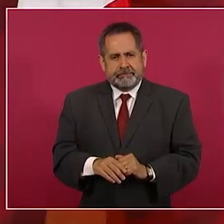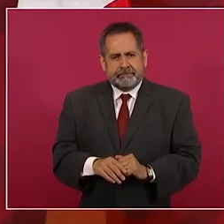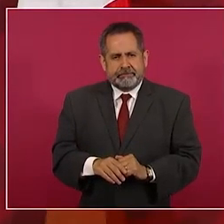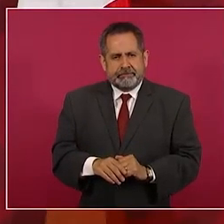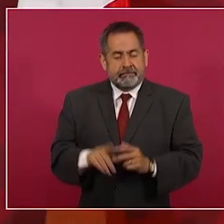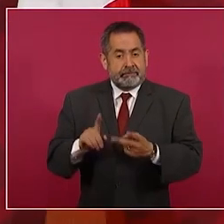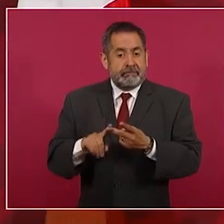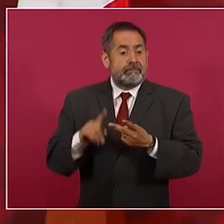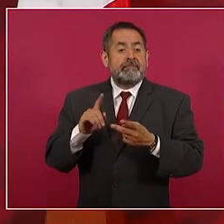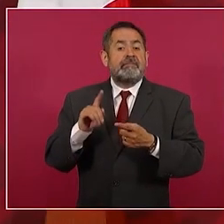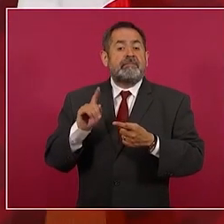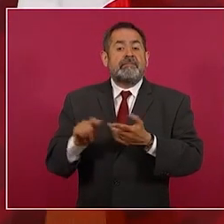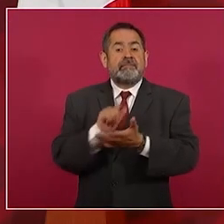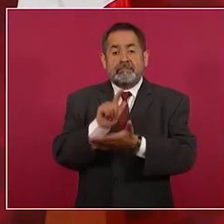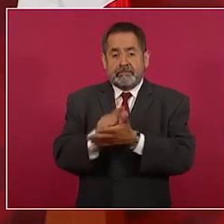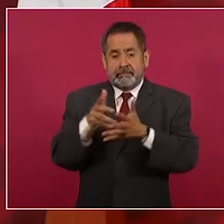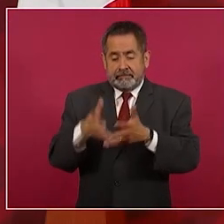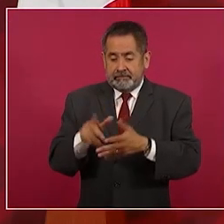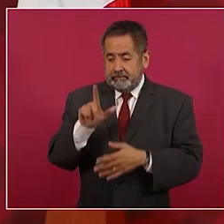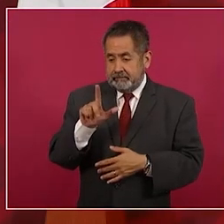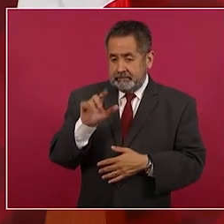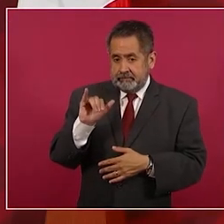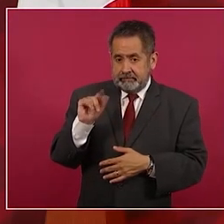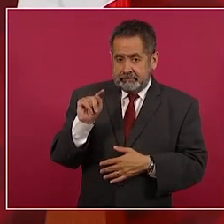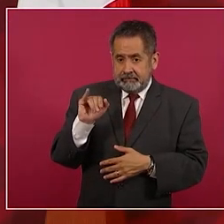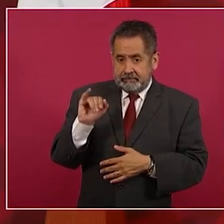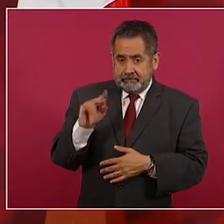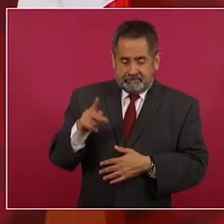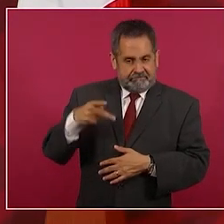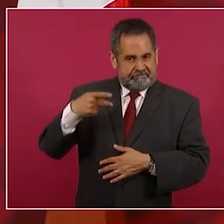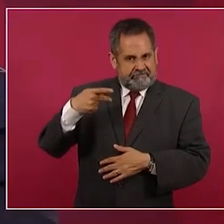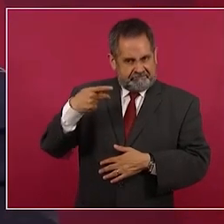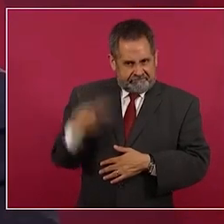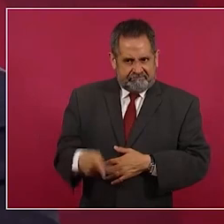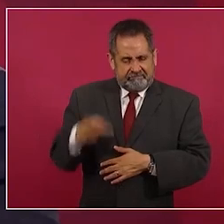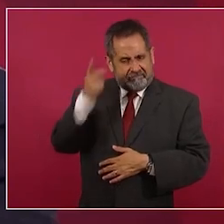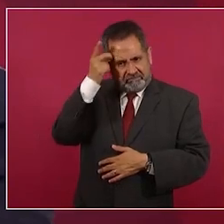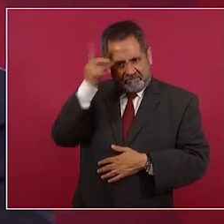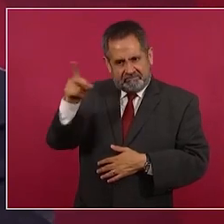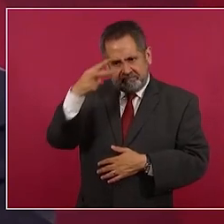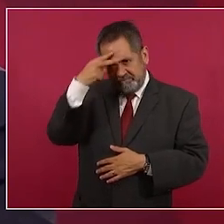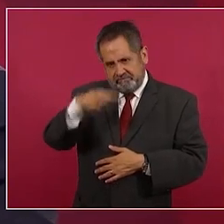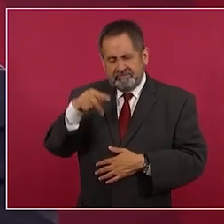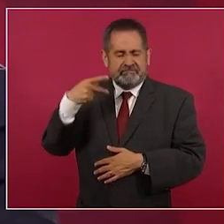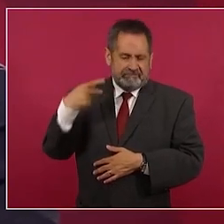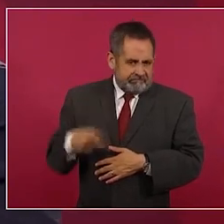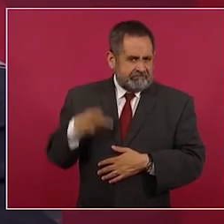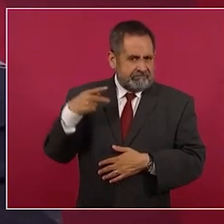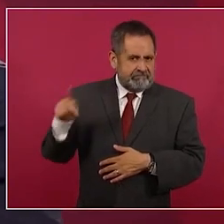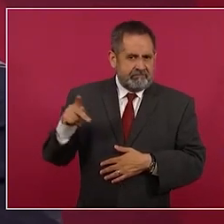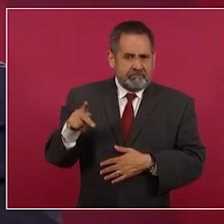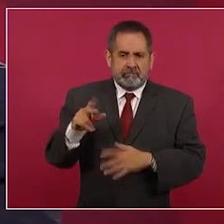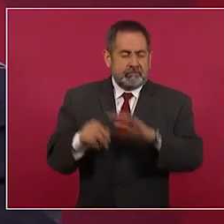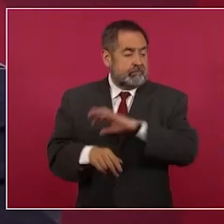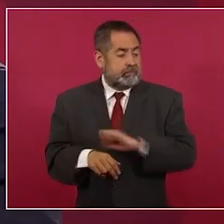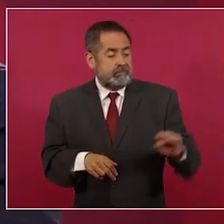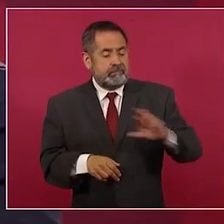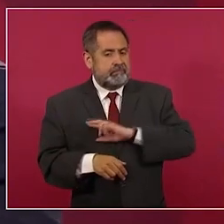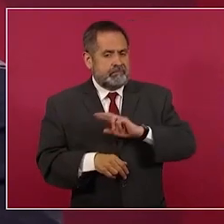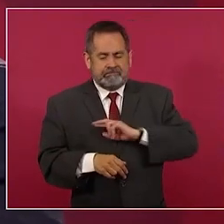según la cual el litio es propiedad de la nación, no de